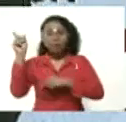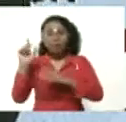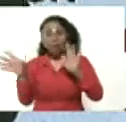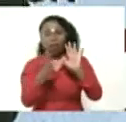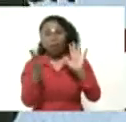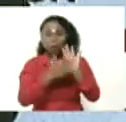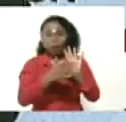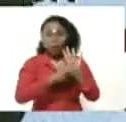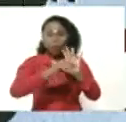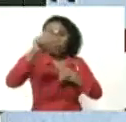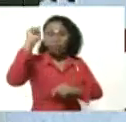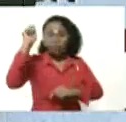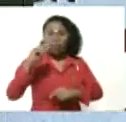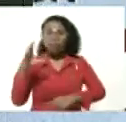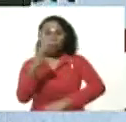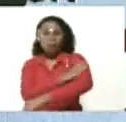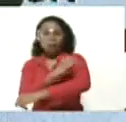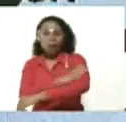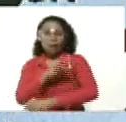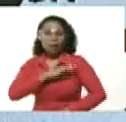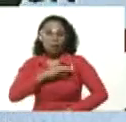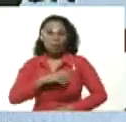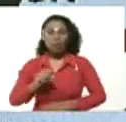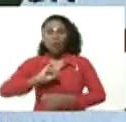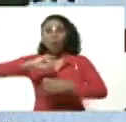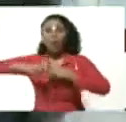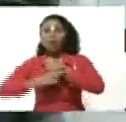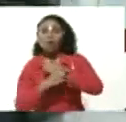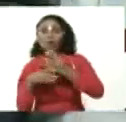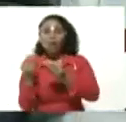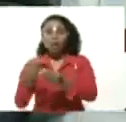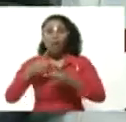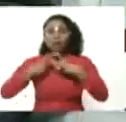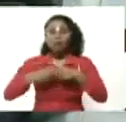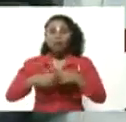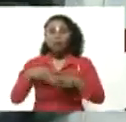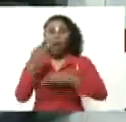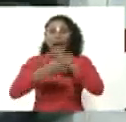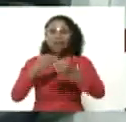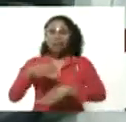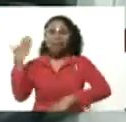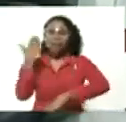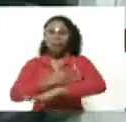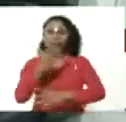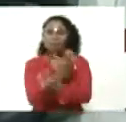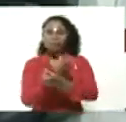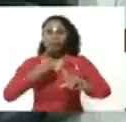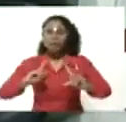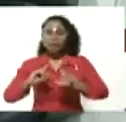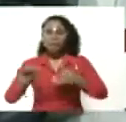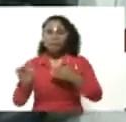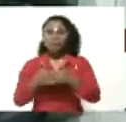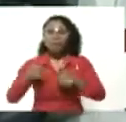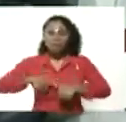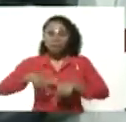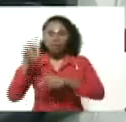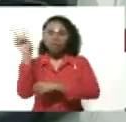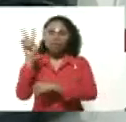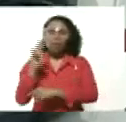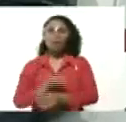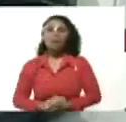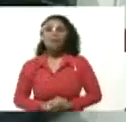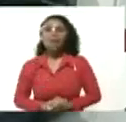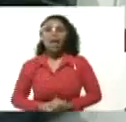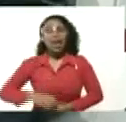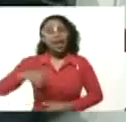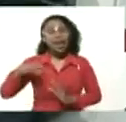efectos, mientras que la posición del señor Guaidó ha dado herramientas a los Estados Unidos para acercar a la democracia en Venezuela. Las derechas